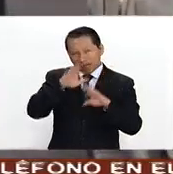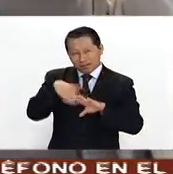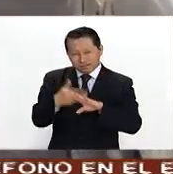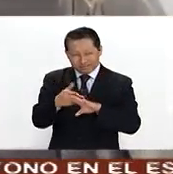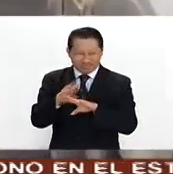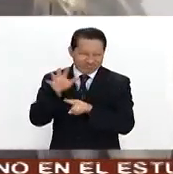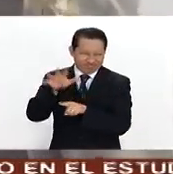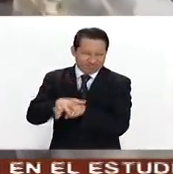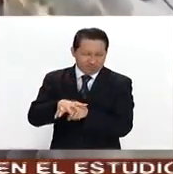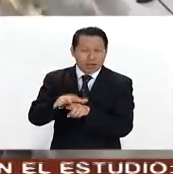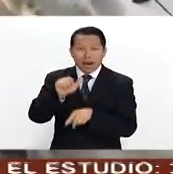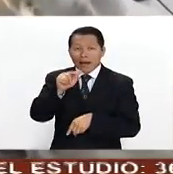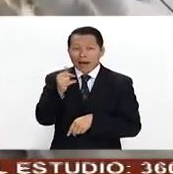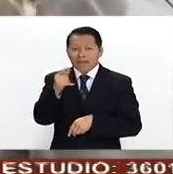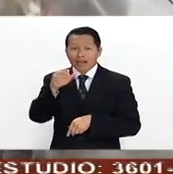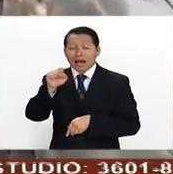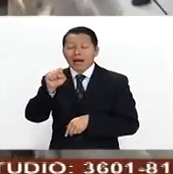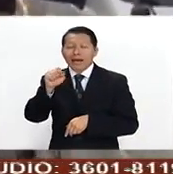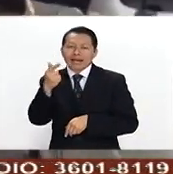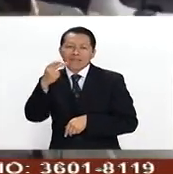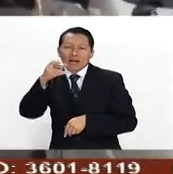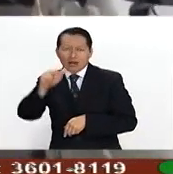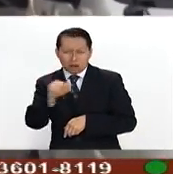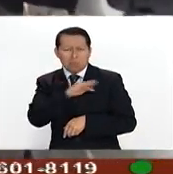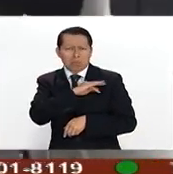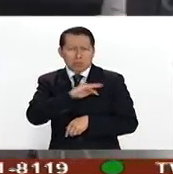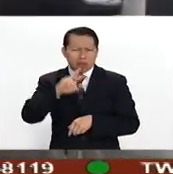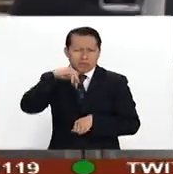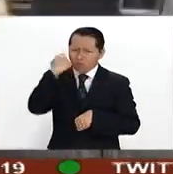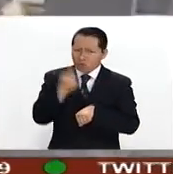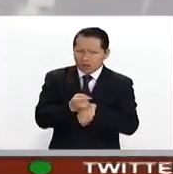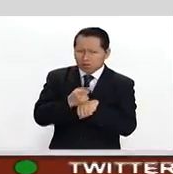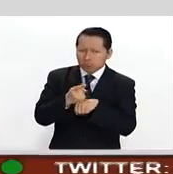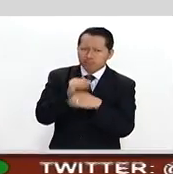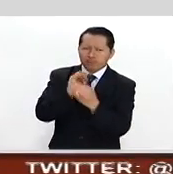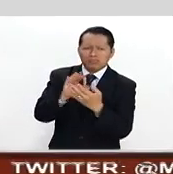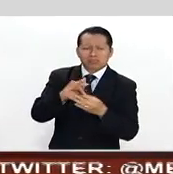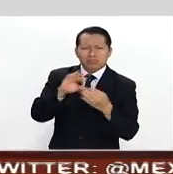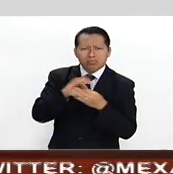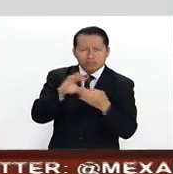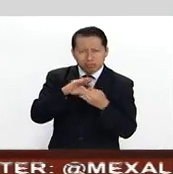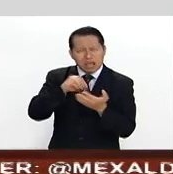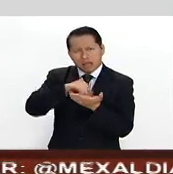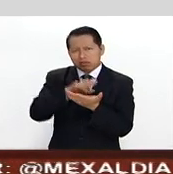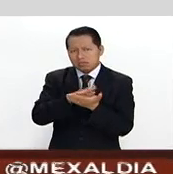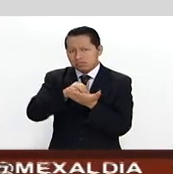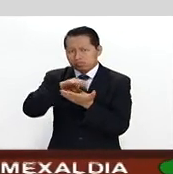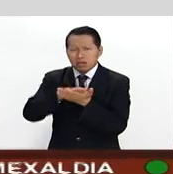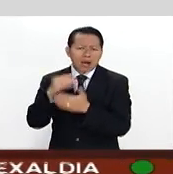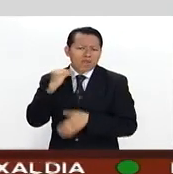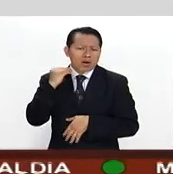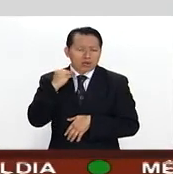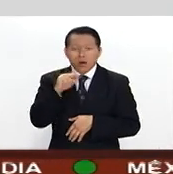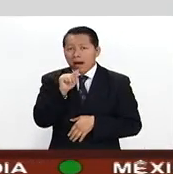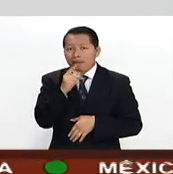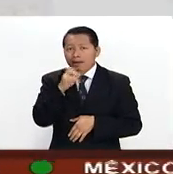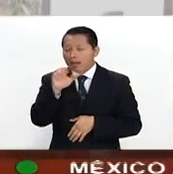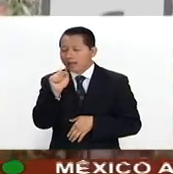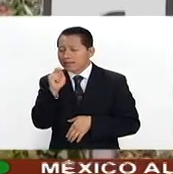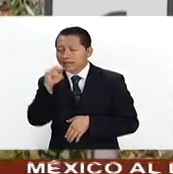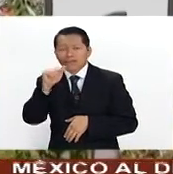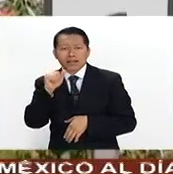dijeron dispuestos a rendir su declaración de manera voluntaria. Así lo constatan oficios presentados por los abogados de Adrián